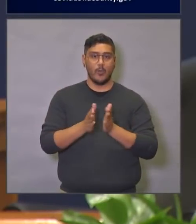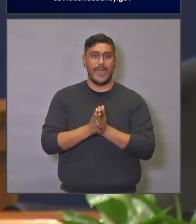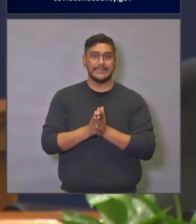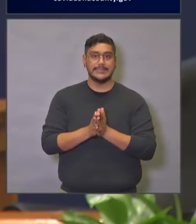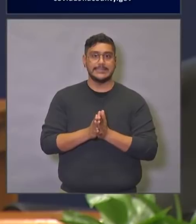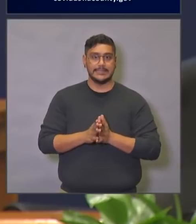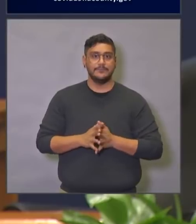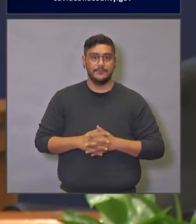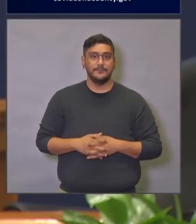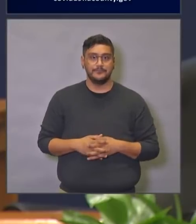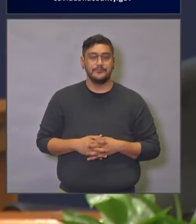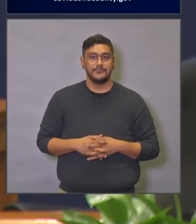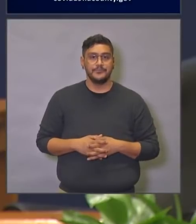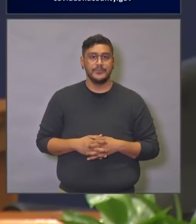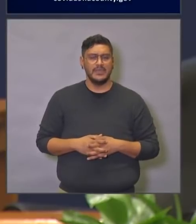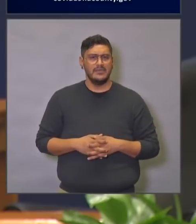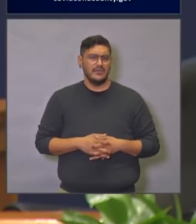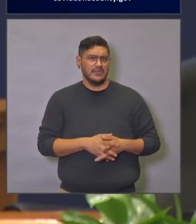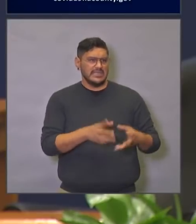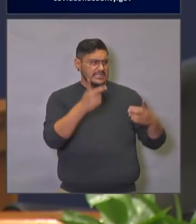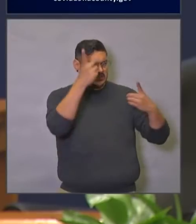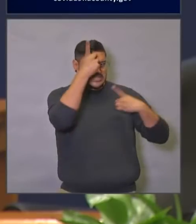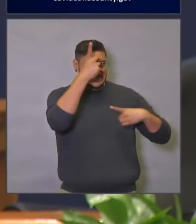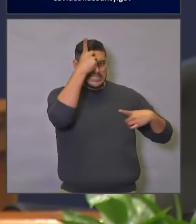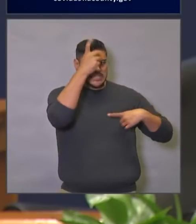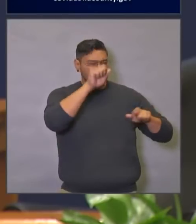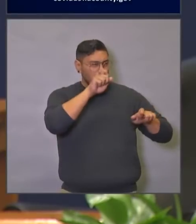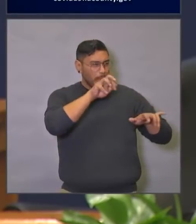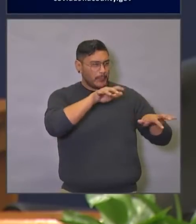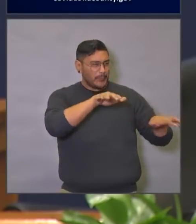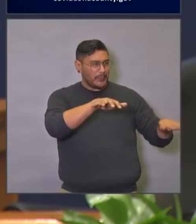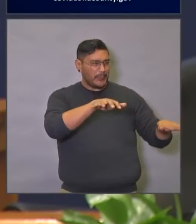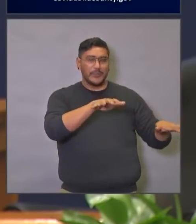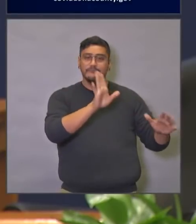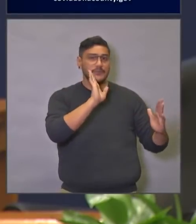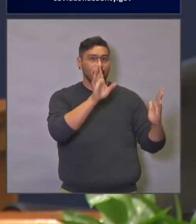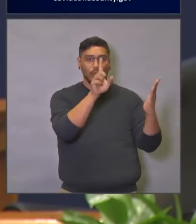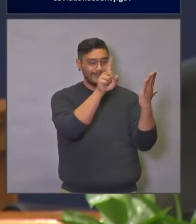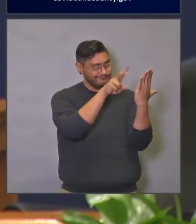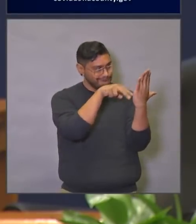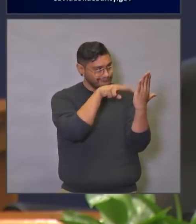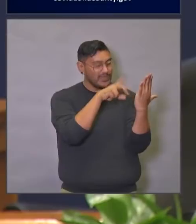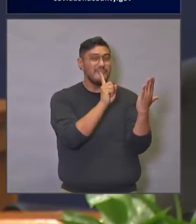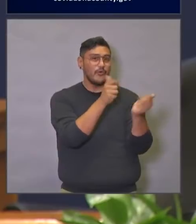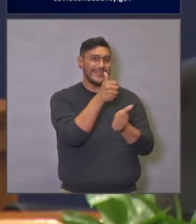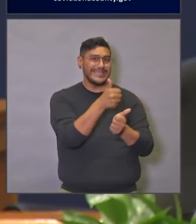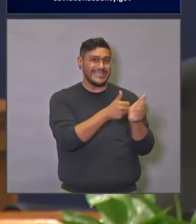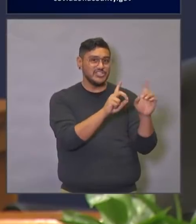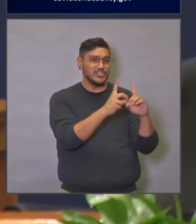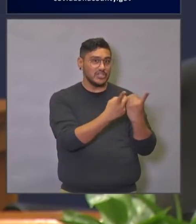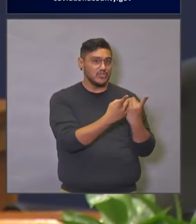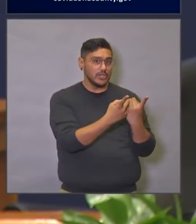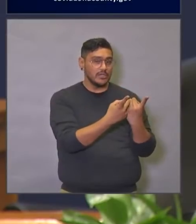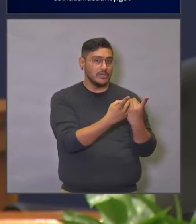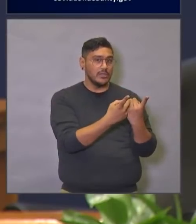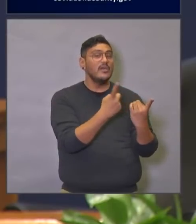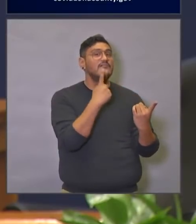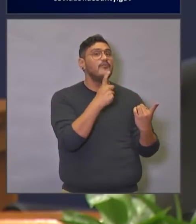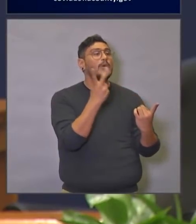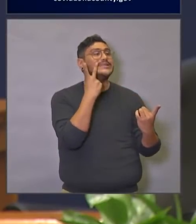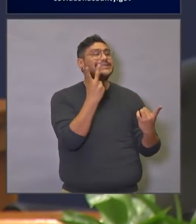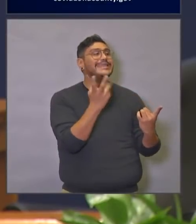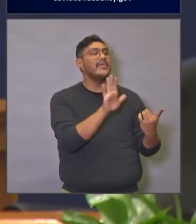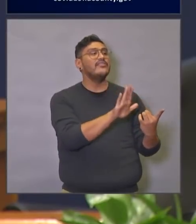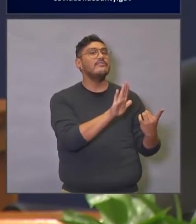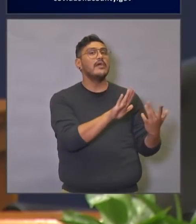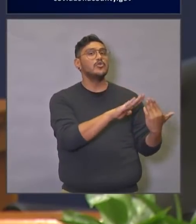Vamos a examinar los datos epidemiológicos específicos de cada distrito escolar para determinar la transmisión comunitaria.